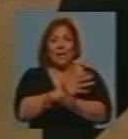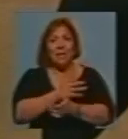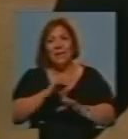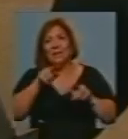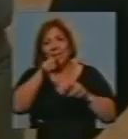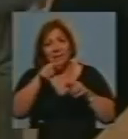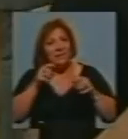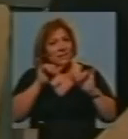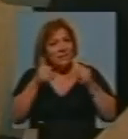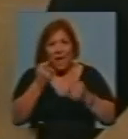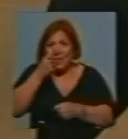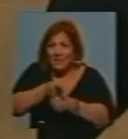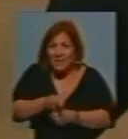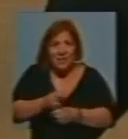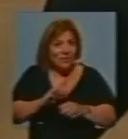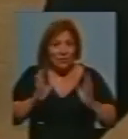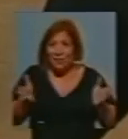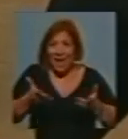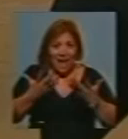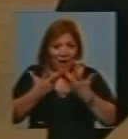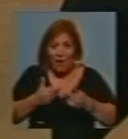ya está resuelta, está encaminada y,